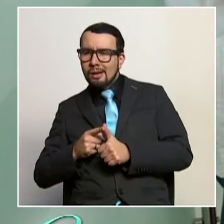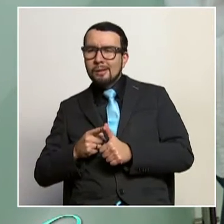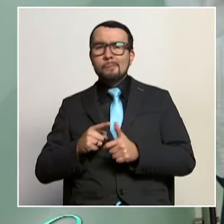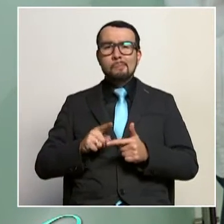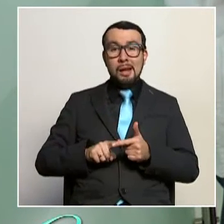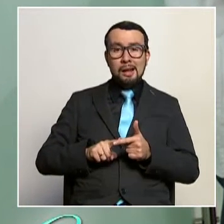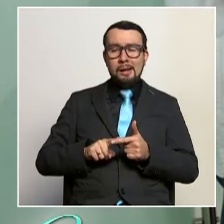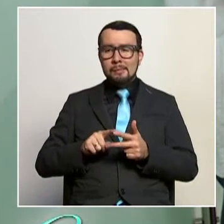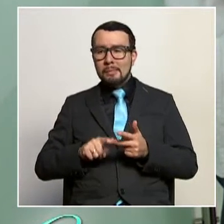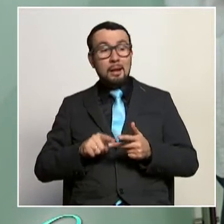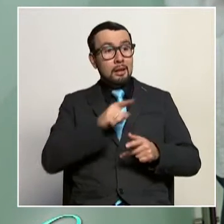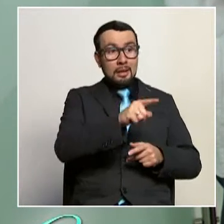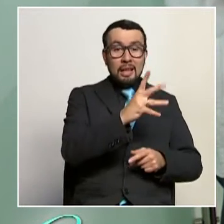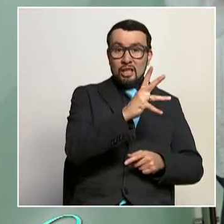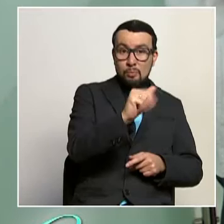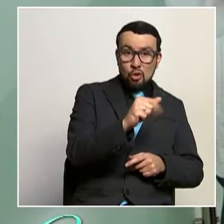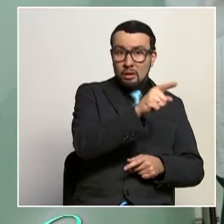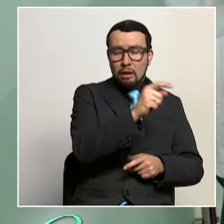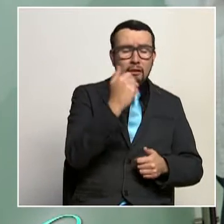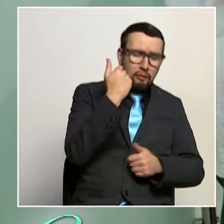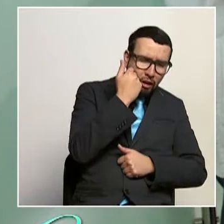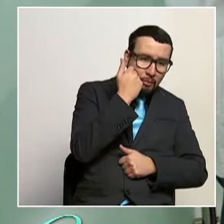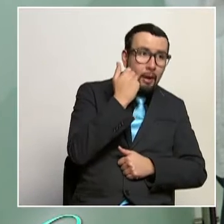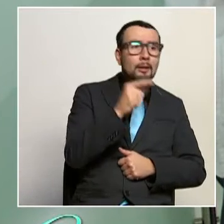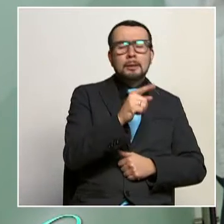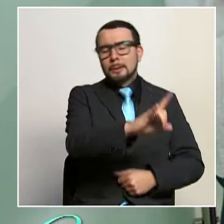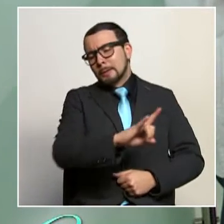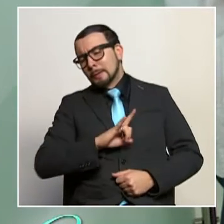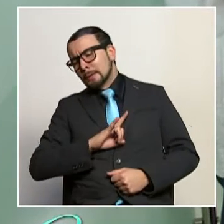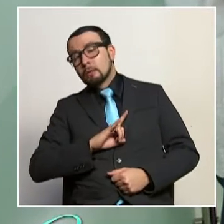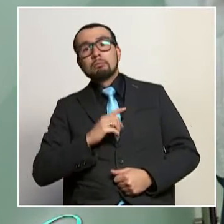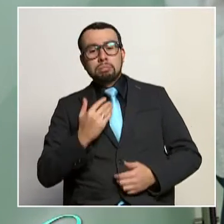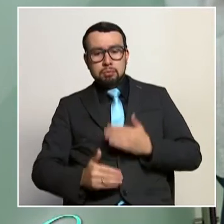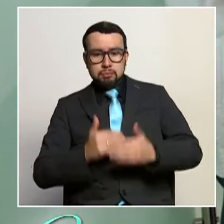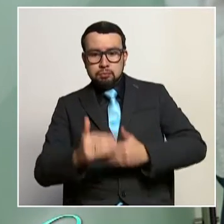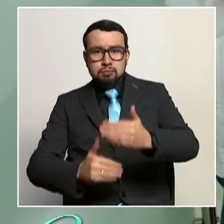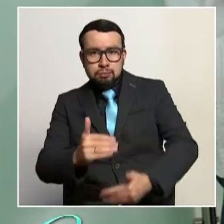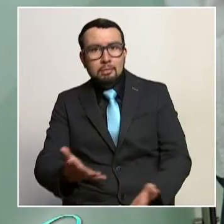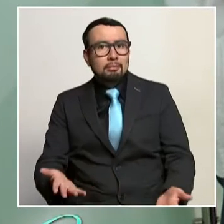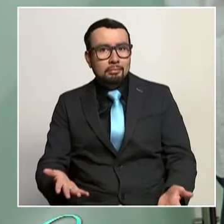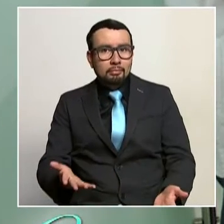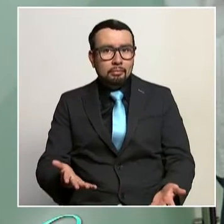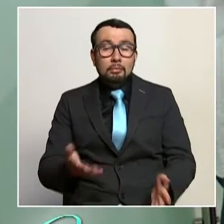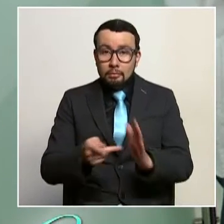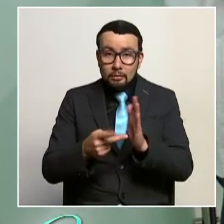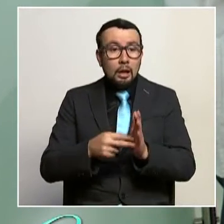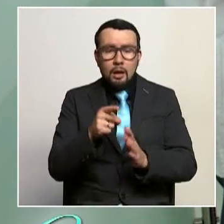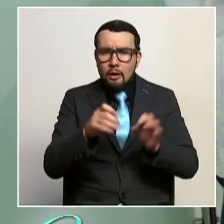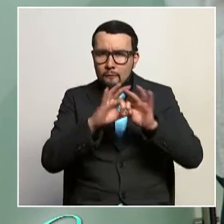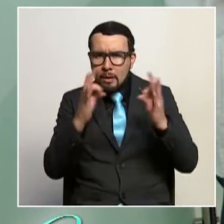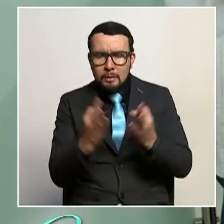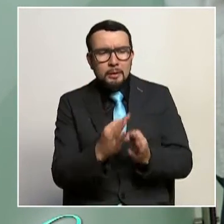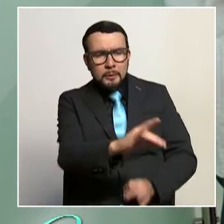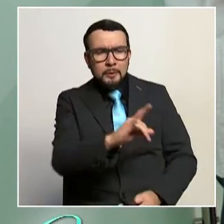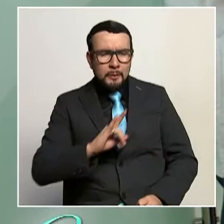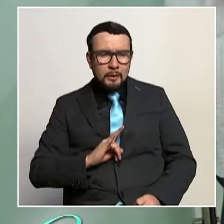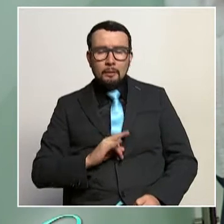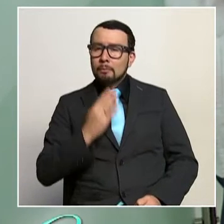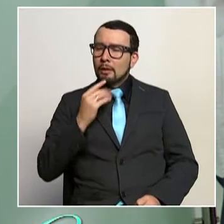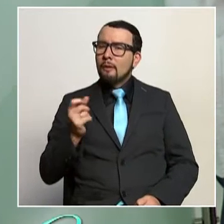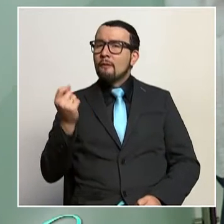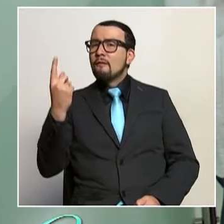empieza él para atrás. Entonces se forma un contexto de tipo familiar, donde el manejo, aquí nos falta otra persona,